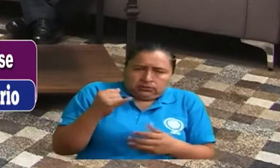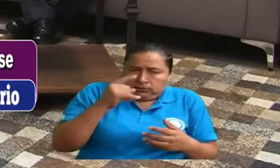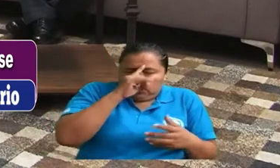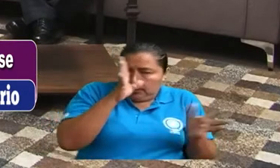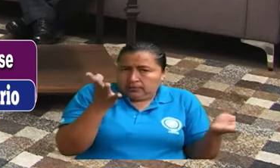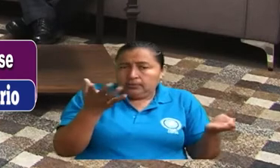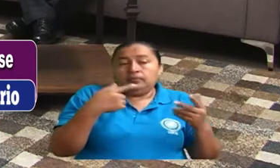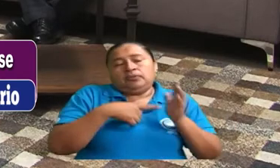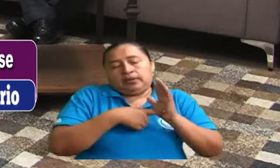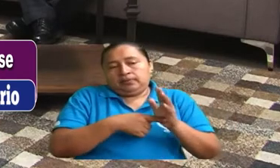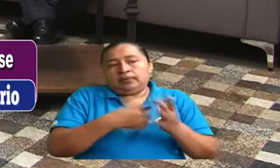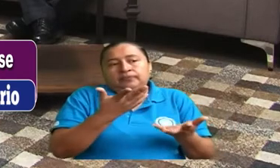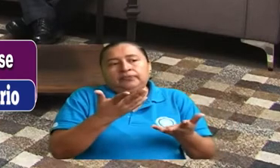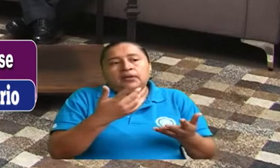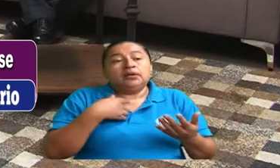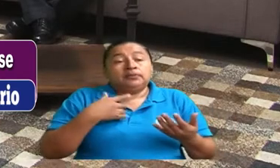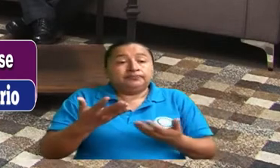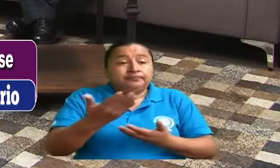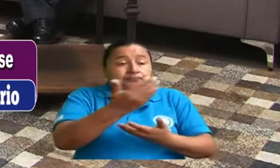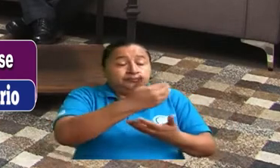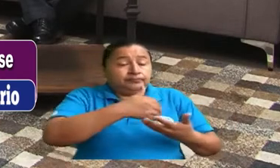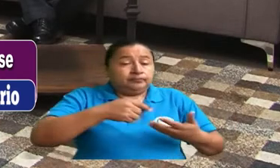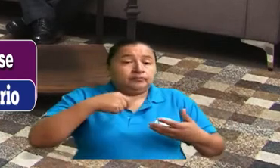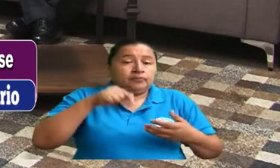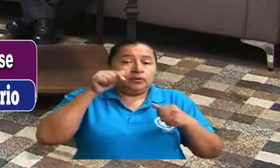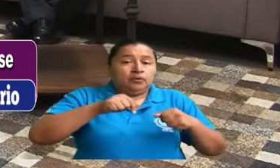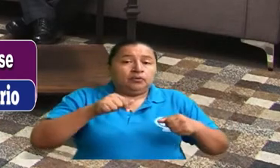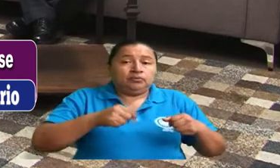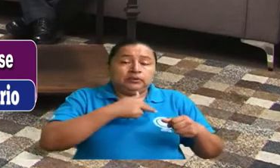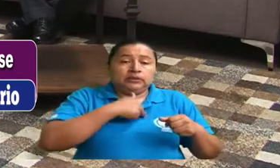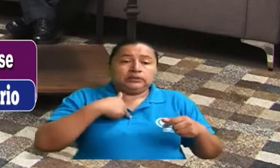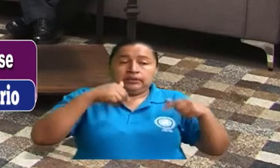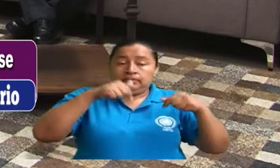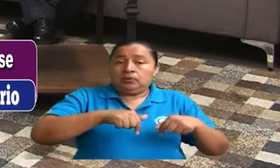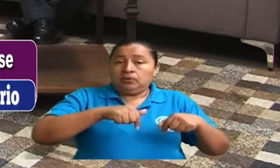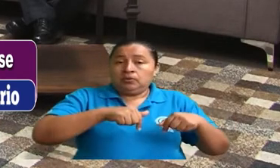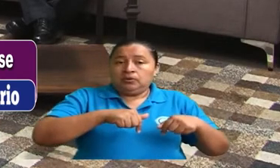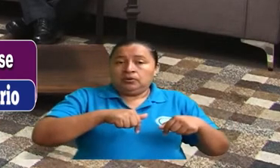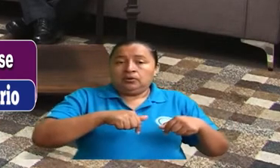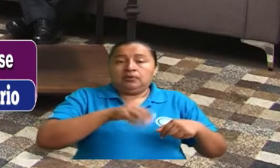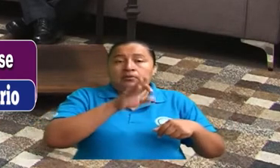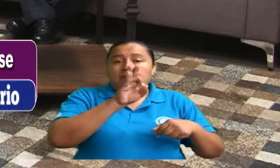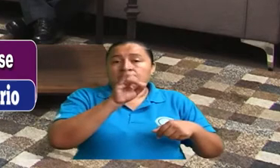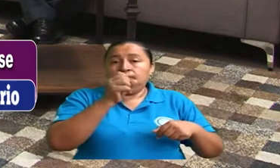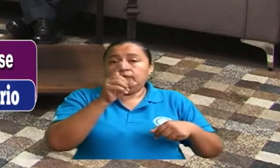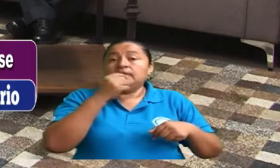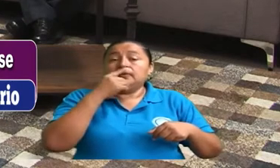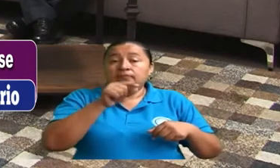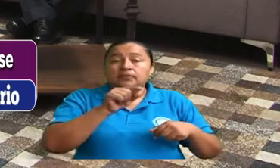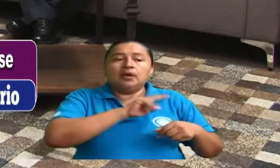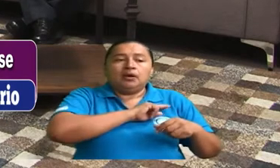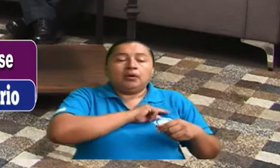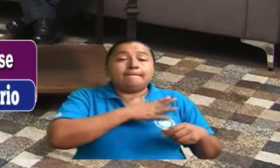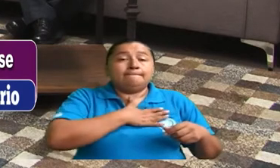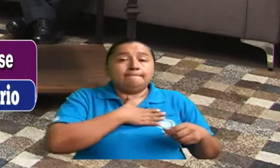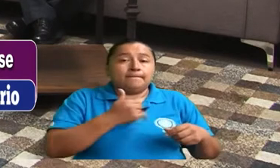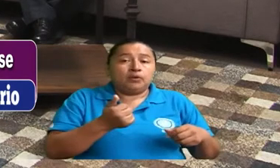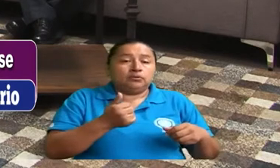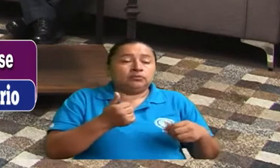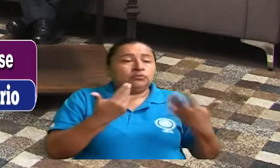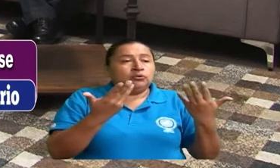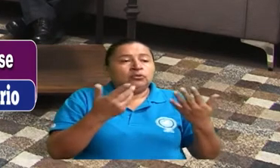por ejemplo, la recuperación que hoy está haciendo, ¿verdad?, en Tride, ya hay